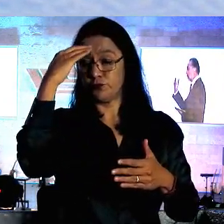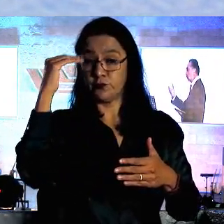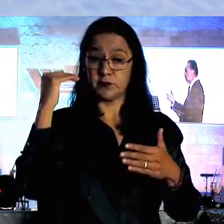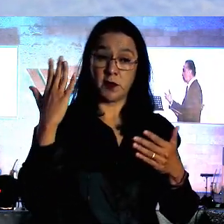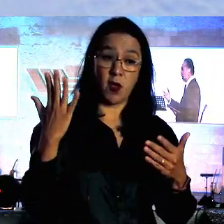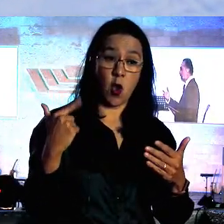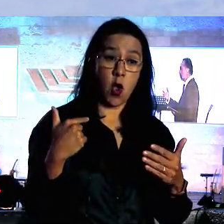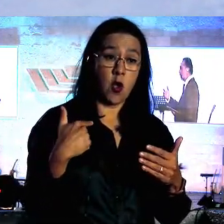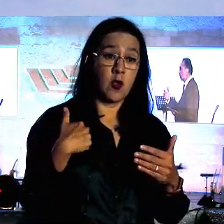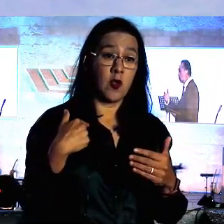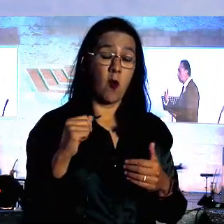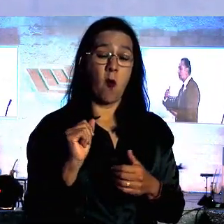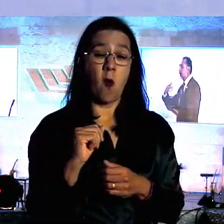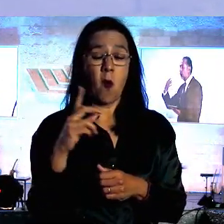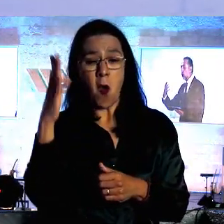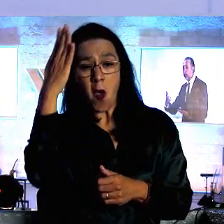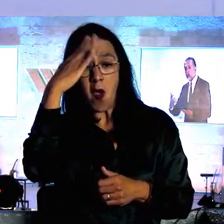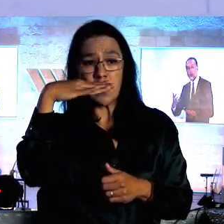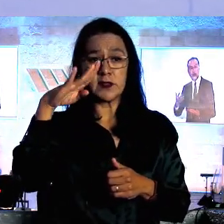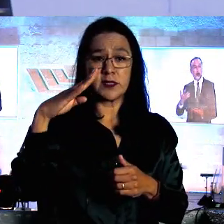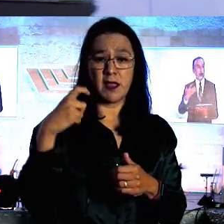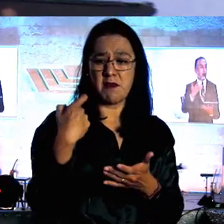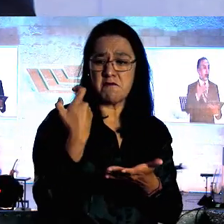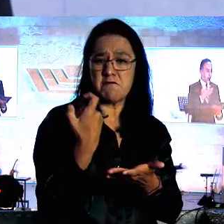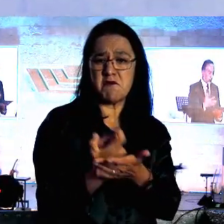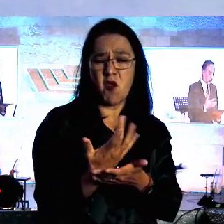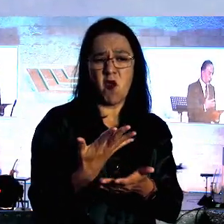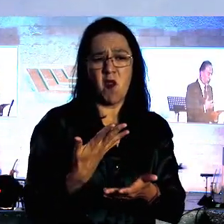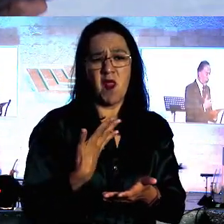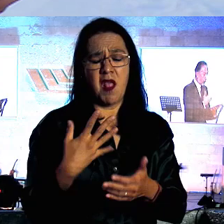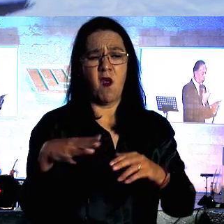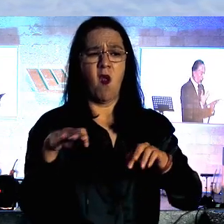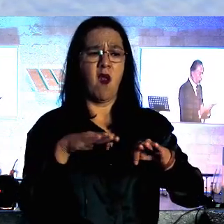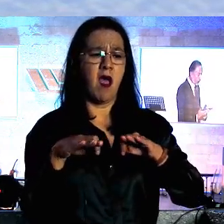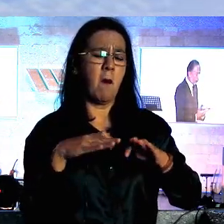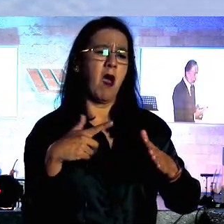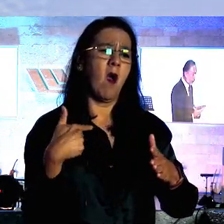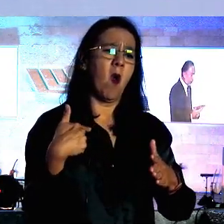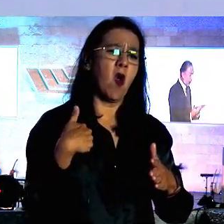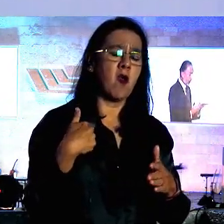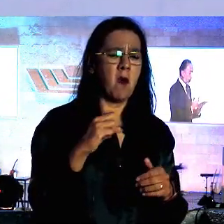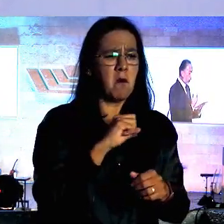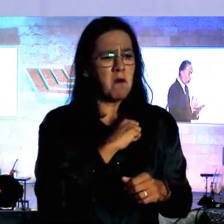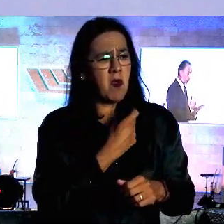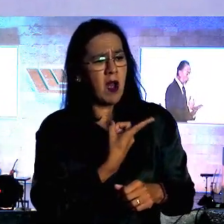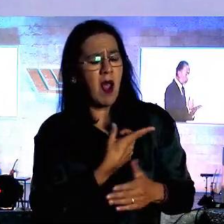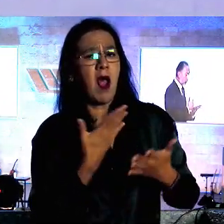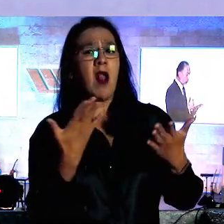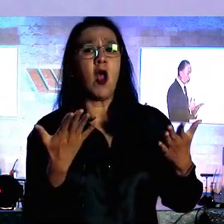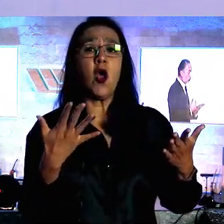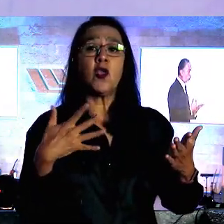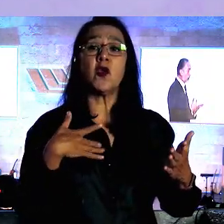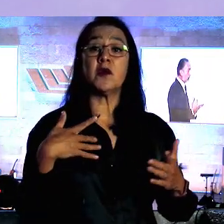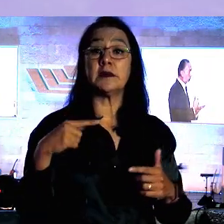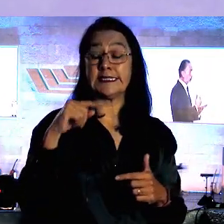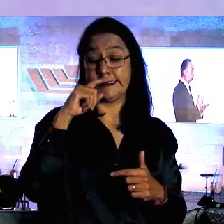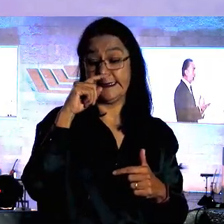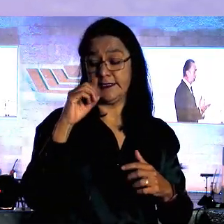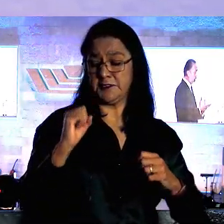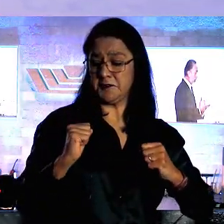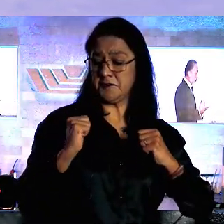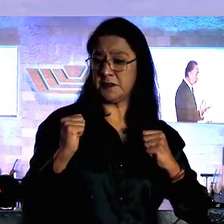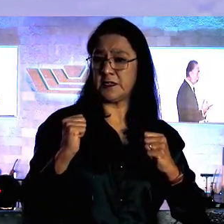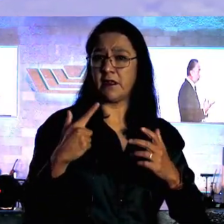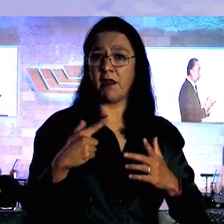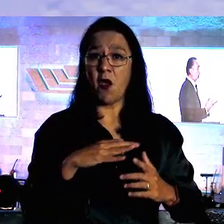tengamos experiencia, no porque tengamos recursos, no porque tengamos trabajo, no porque tengamos salud, no porque nos sintamos muy fuertes, vamos a